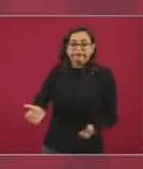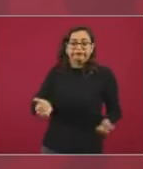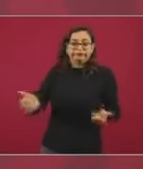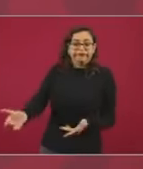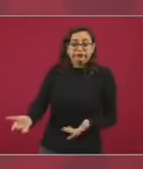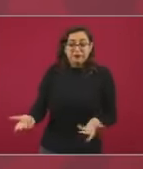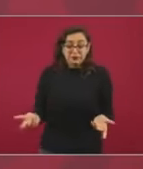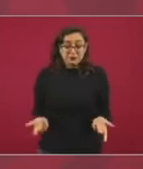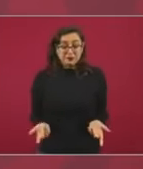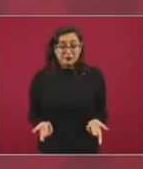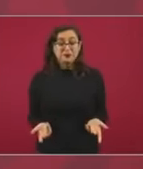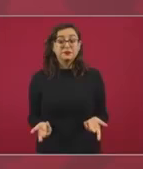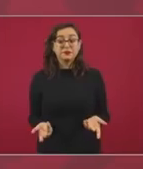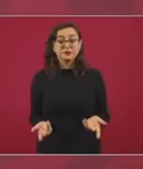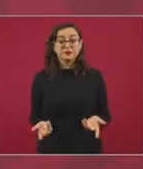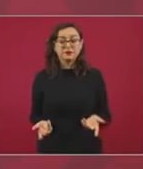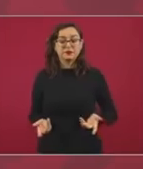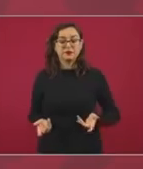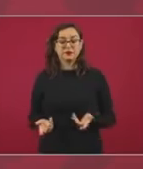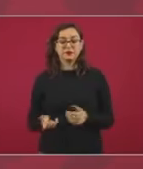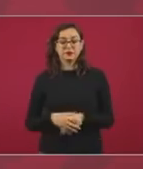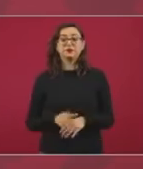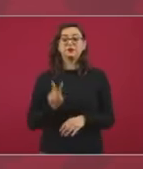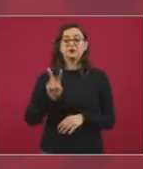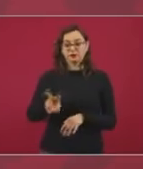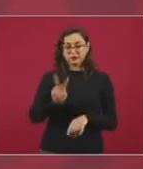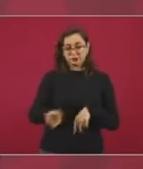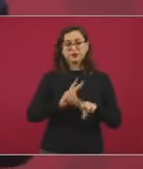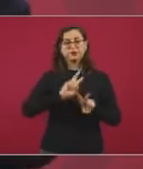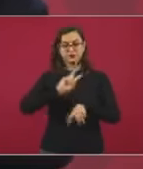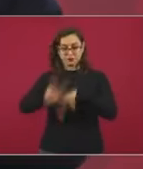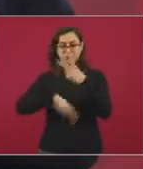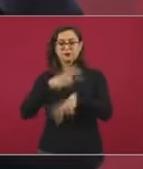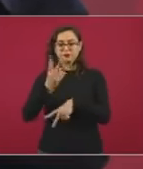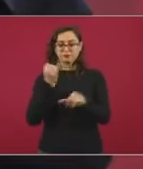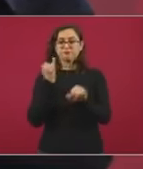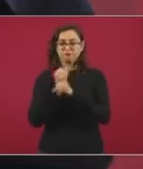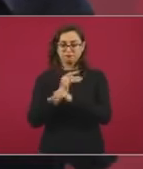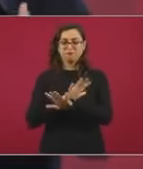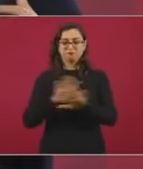Entonces, vamos el viernes para allá a informar.